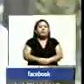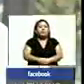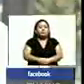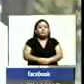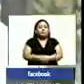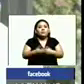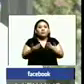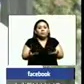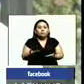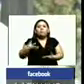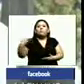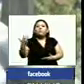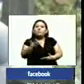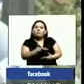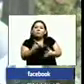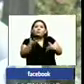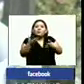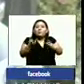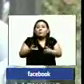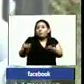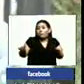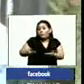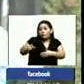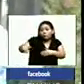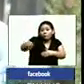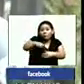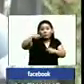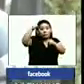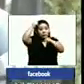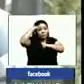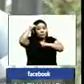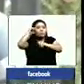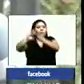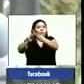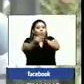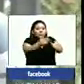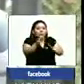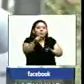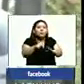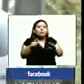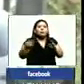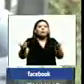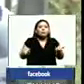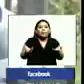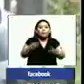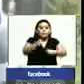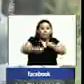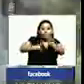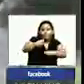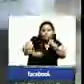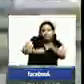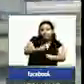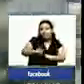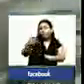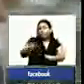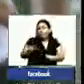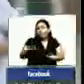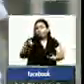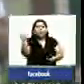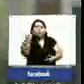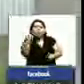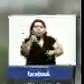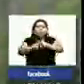La cuestión de nosotros Queremos crear Conciencia En la comunidad Digamos en este caso A la práctica deportiva No solo